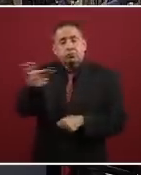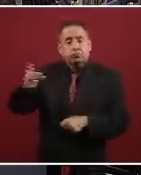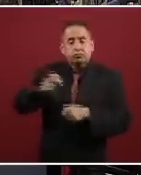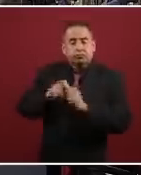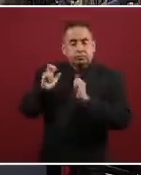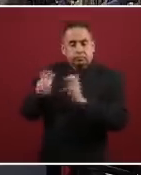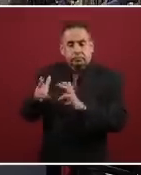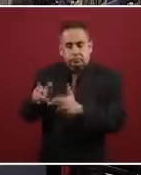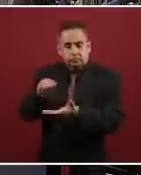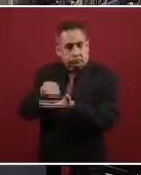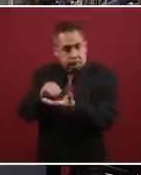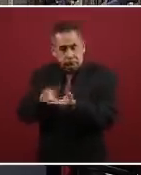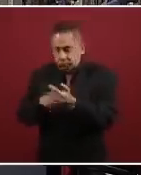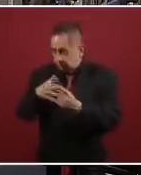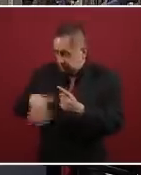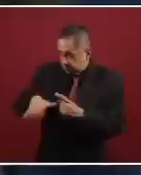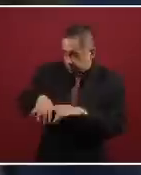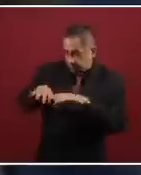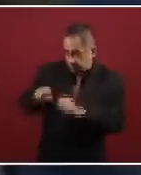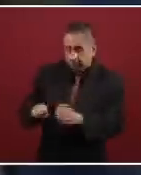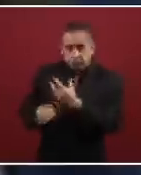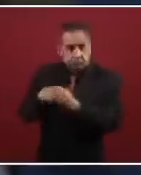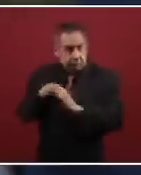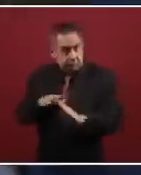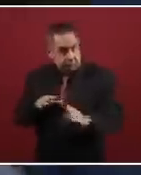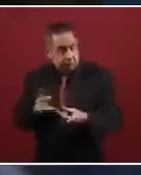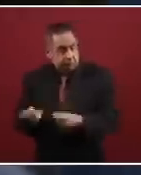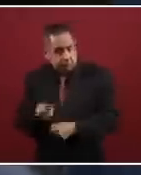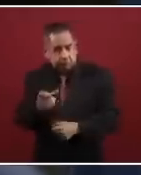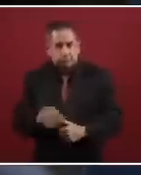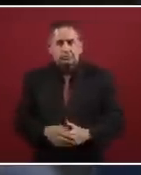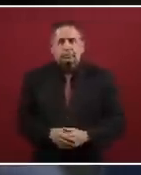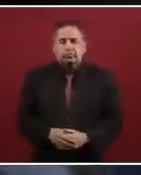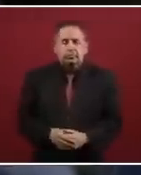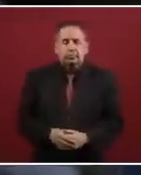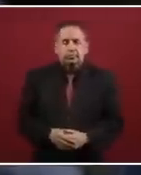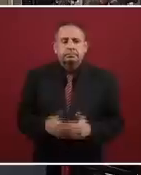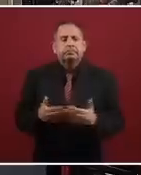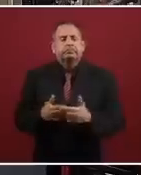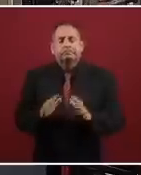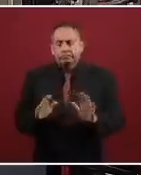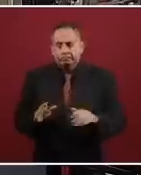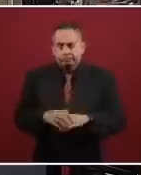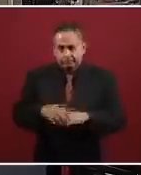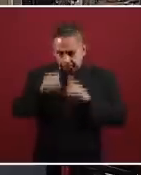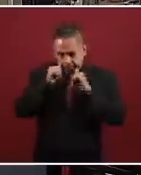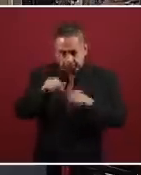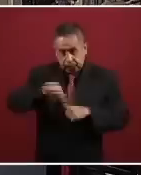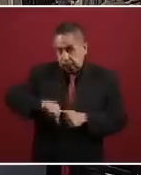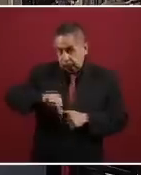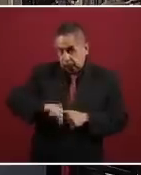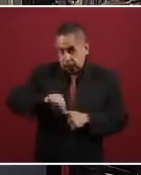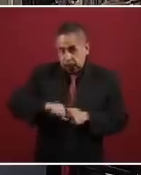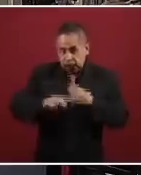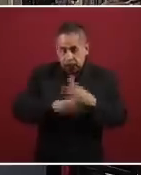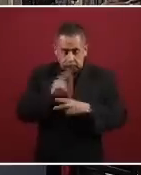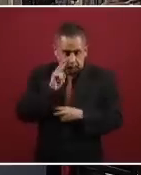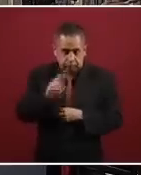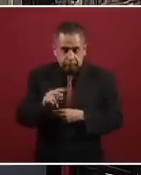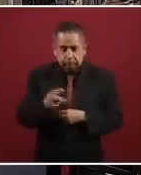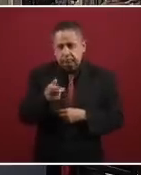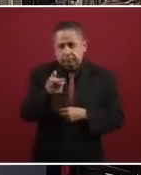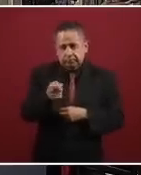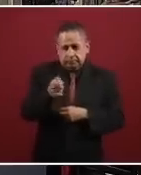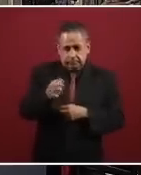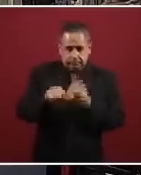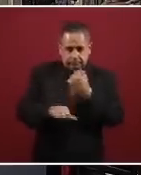¿va a seguir estos operativos para detener a migrantes? Gracias. Bueno, ahora se va a atender lo del Canal 11, se va a ver de qué